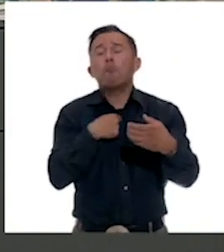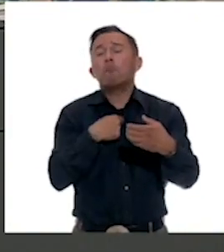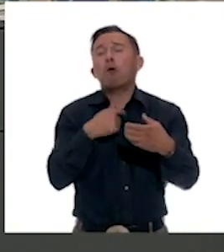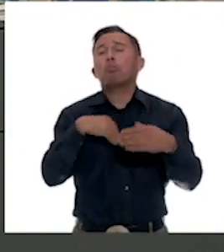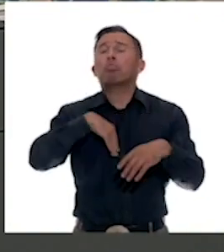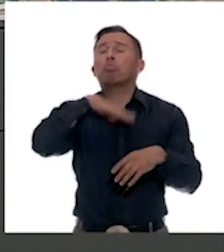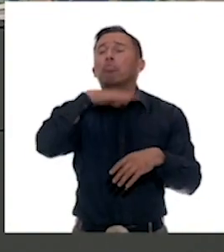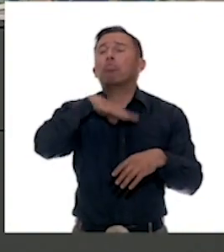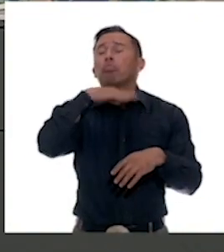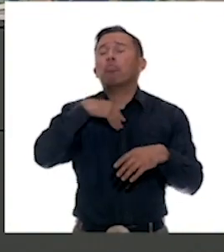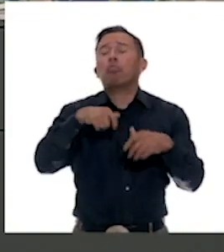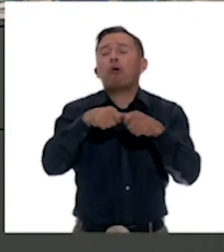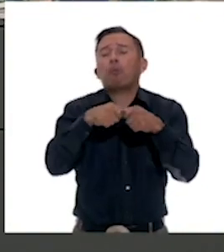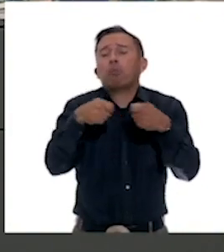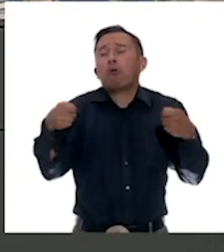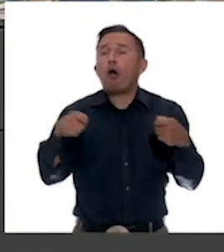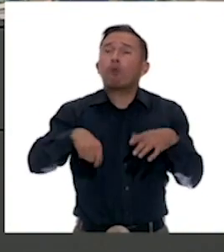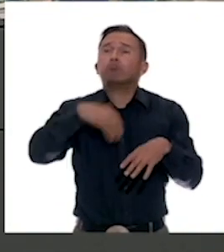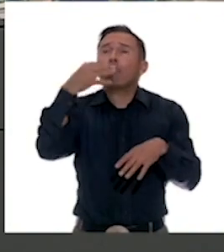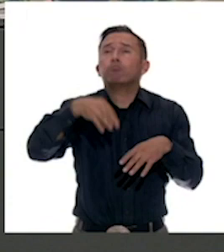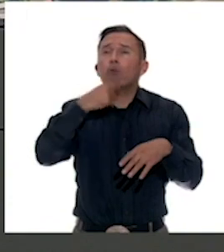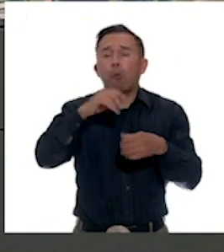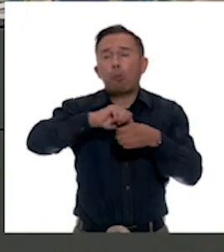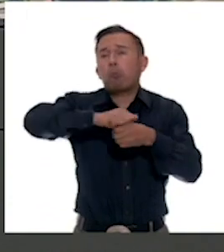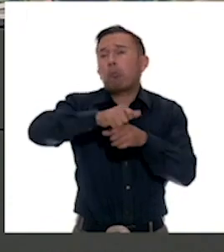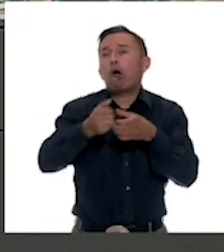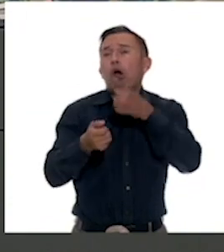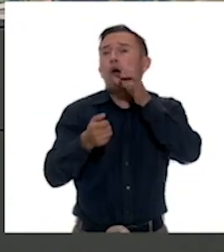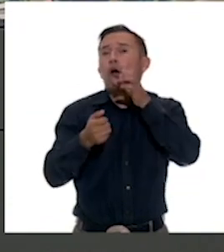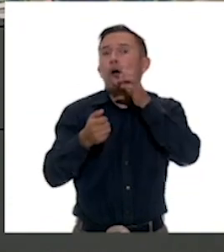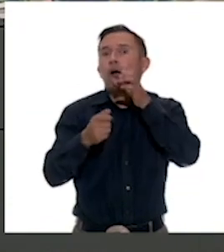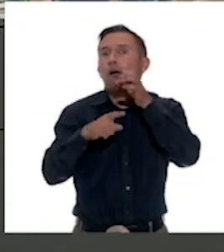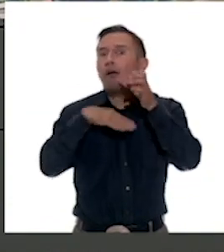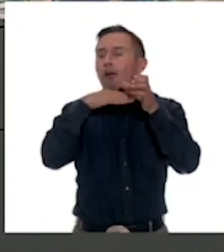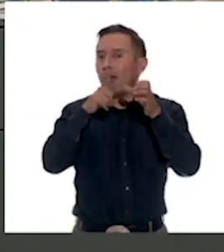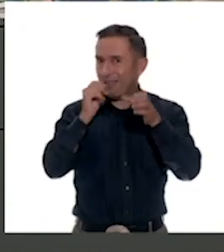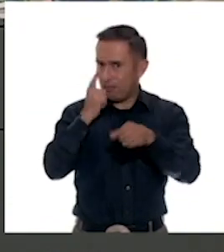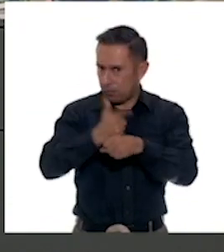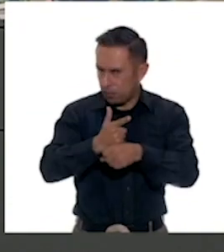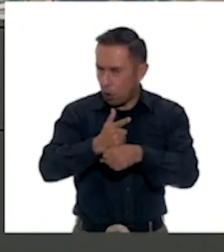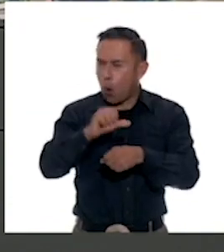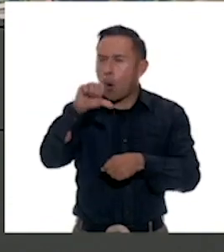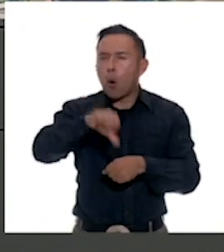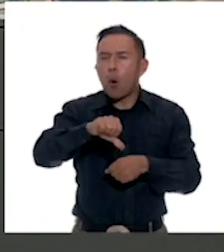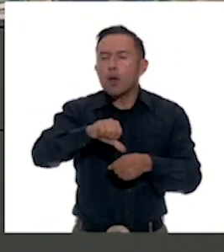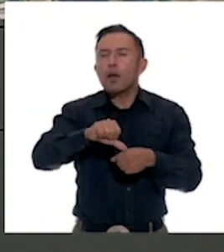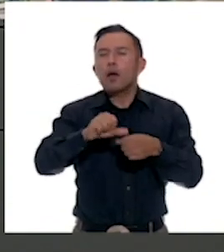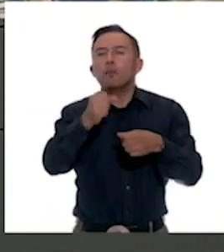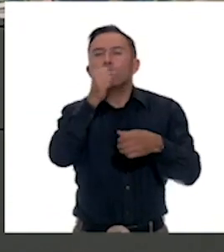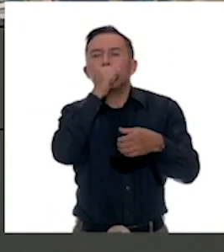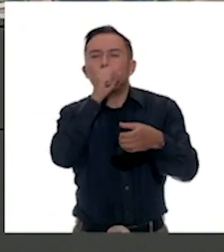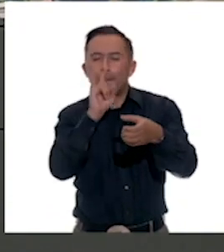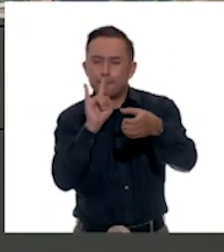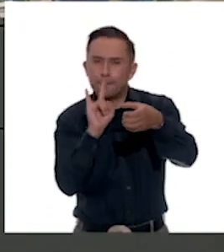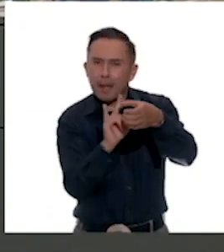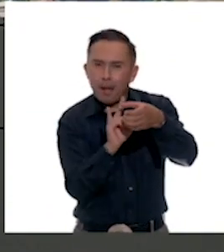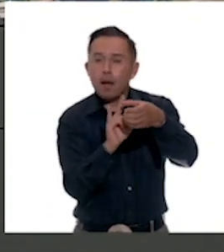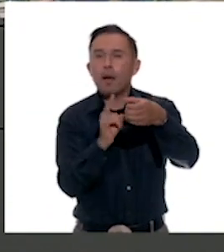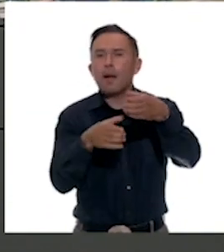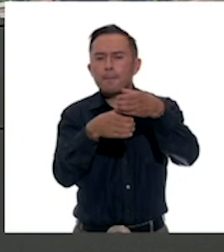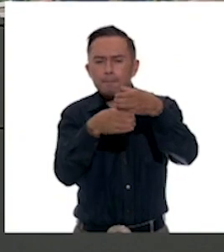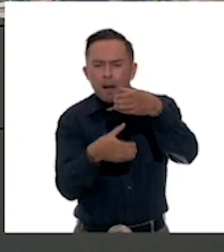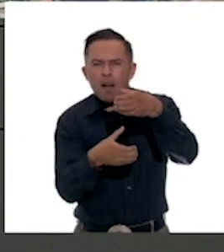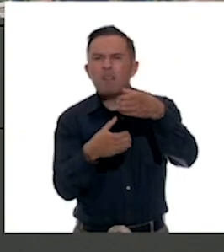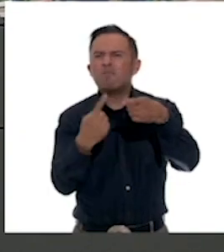cuenta de lo que nos están diciendo. Hoy vamos a aprender todo sobre las etiquetas y los envases. ¿Qué podemos saber y hasta